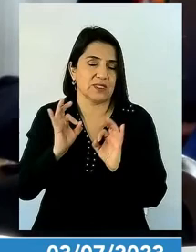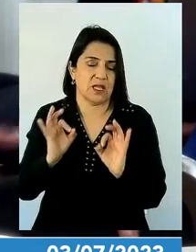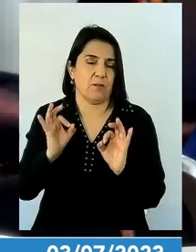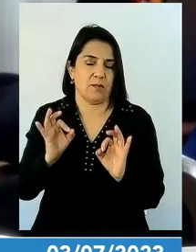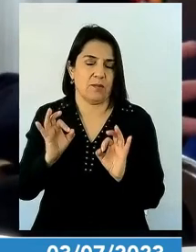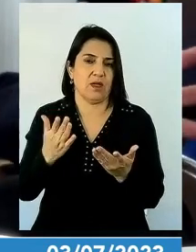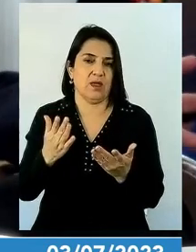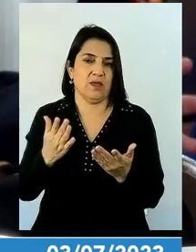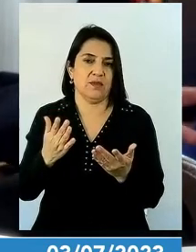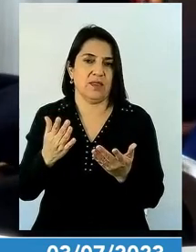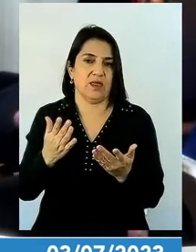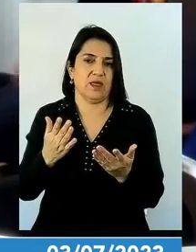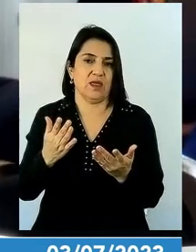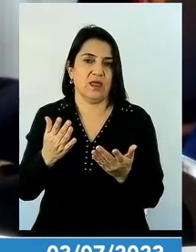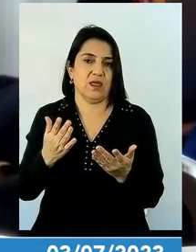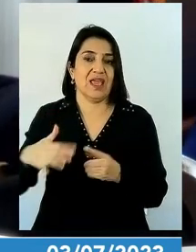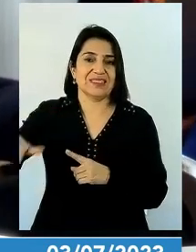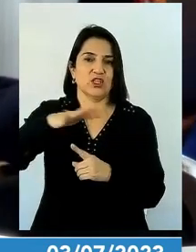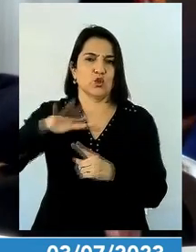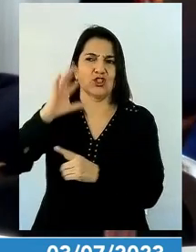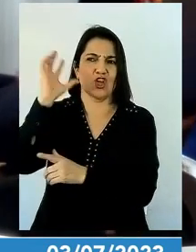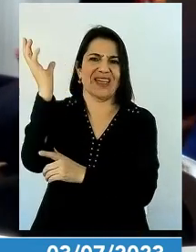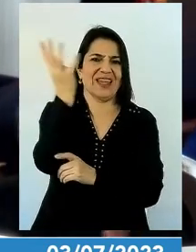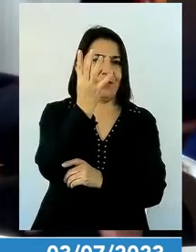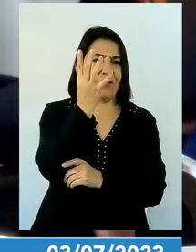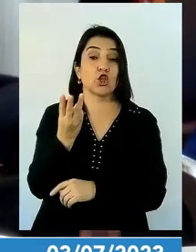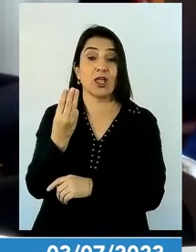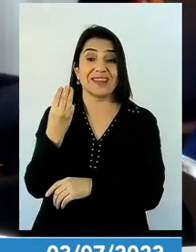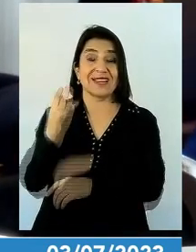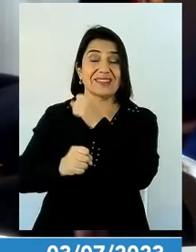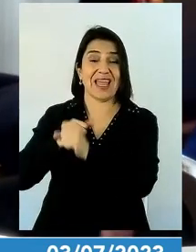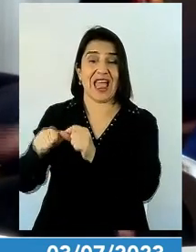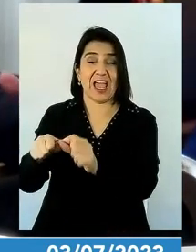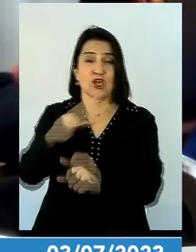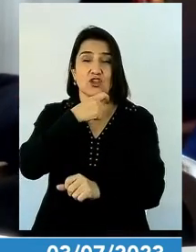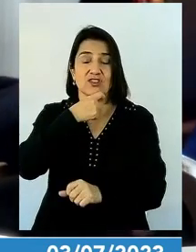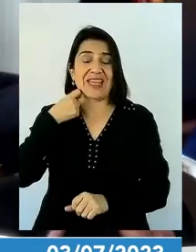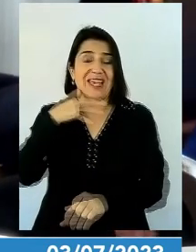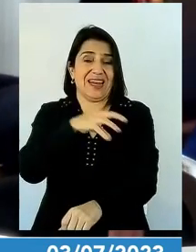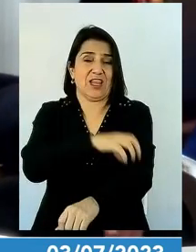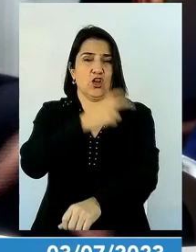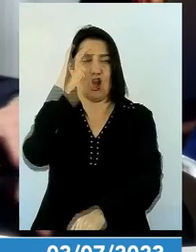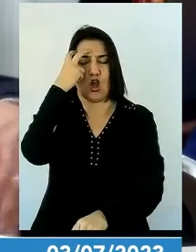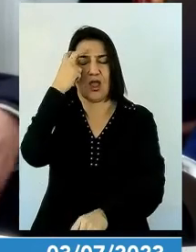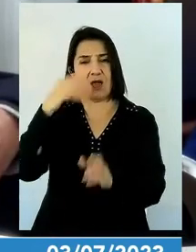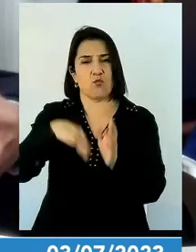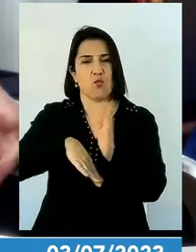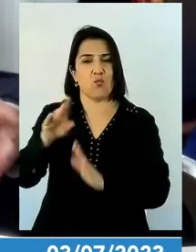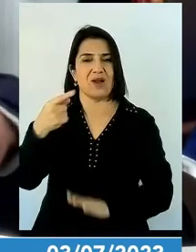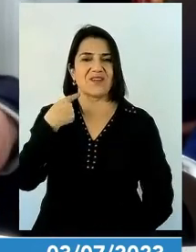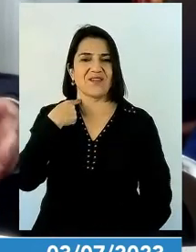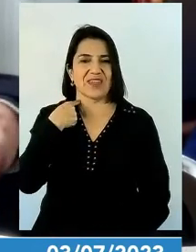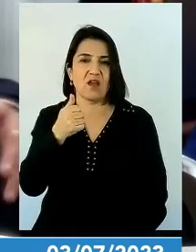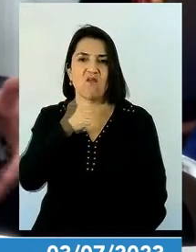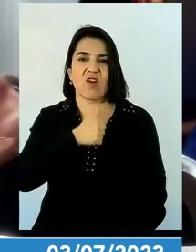de sequía, creo que la región de Coquimbo ha sido de las regiones más afectadas precisamente por el déficit hídrico.